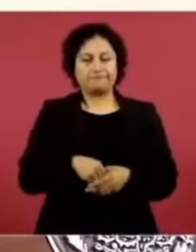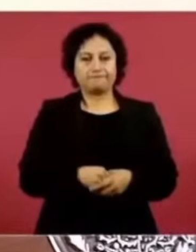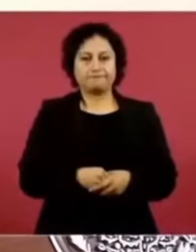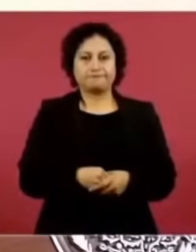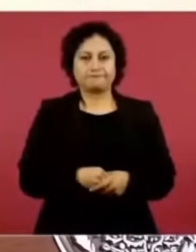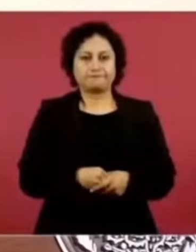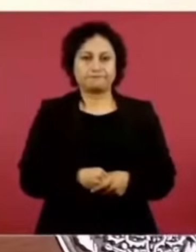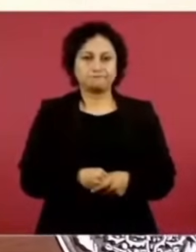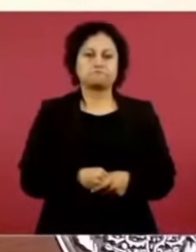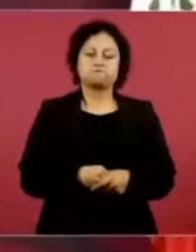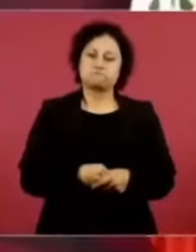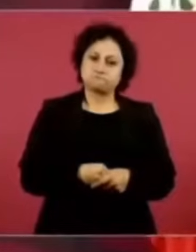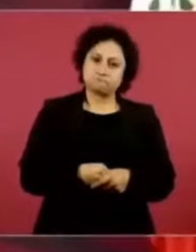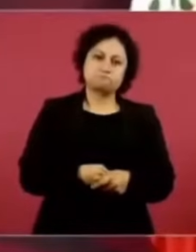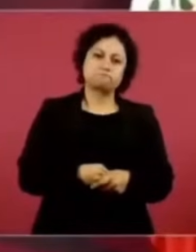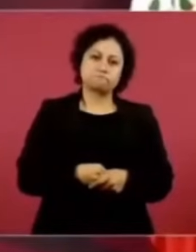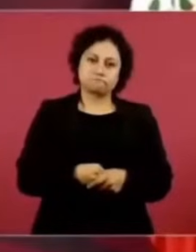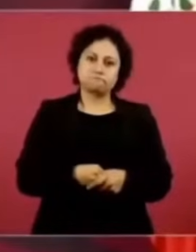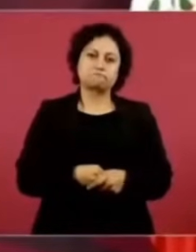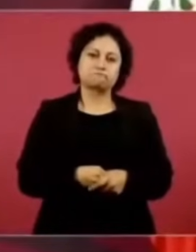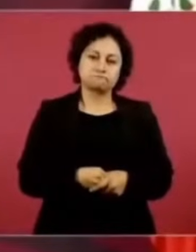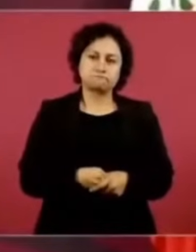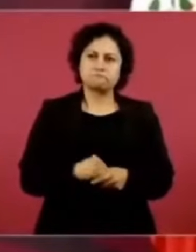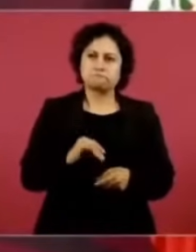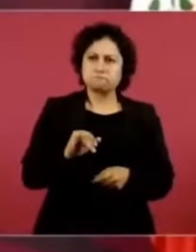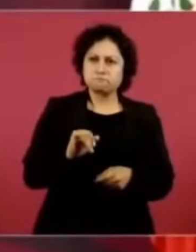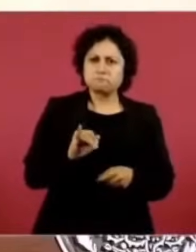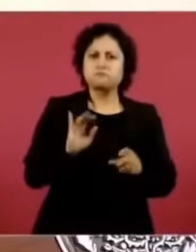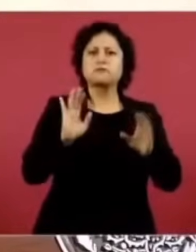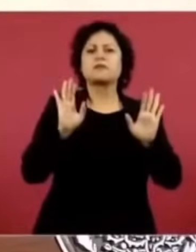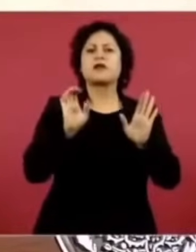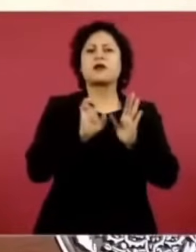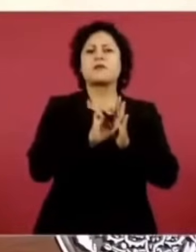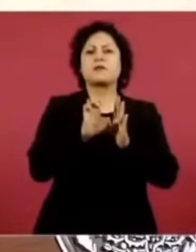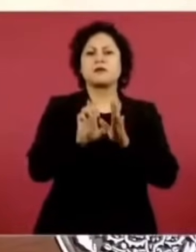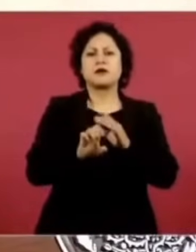Pues también, pues solo cuando va nuestro amigo de Pimenio.